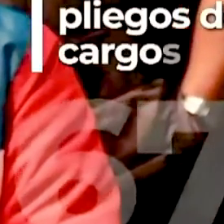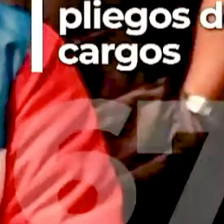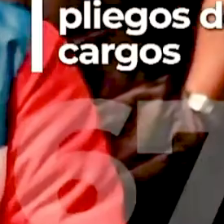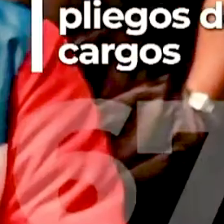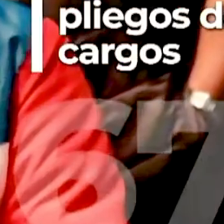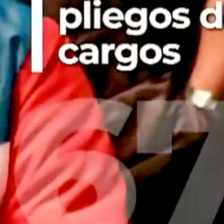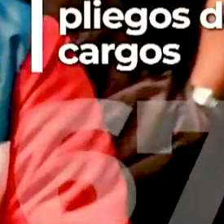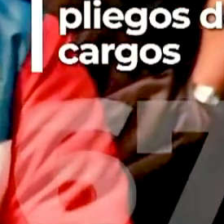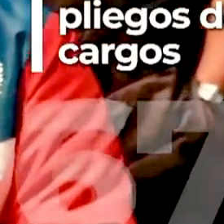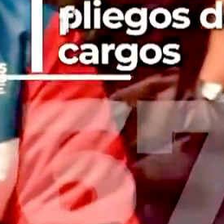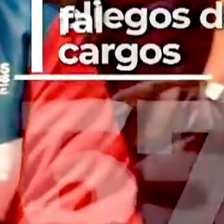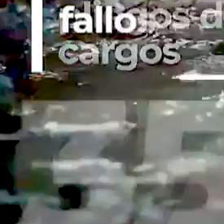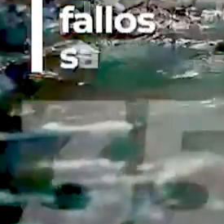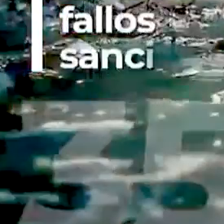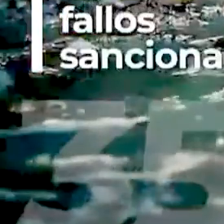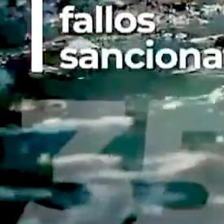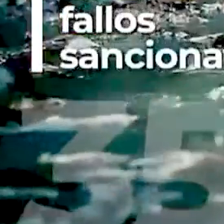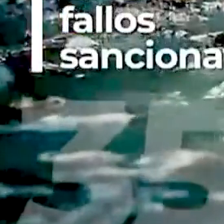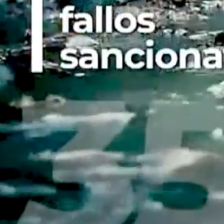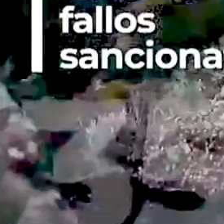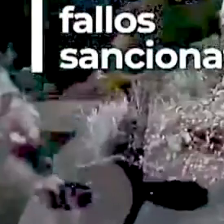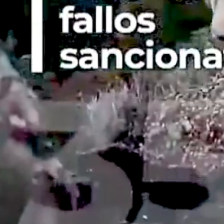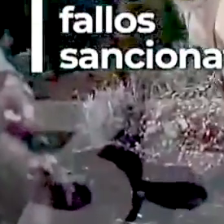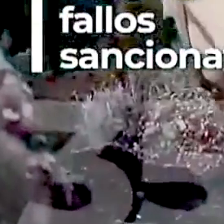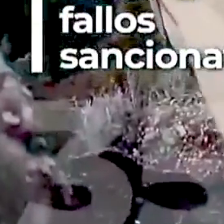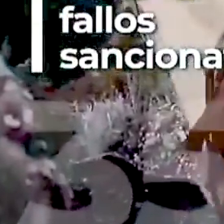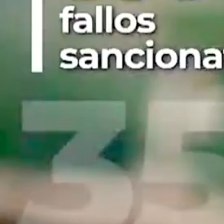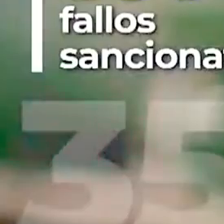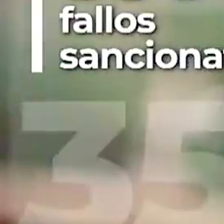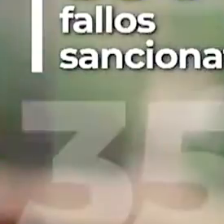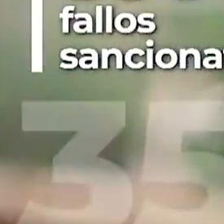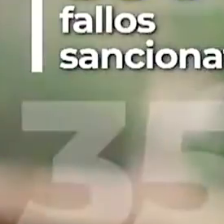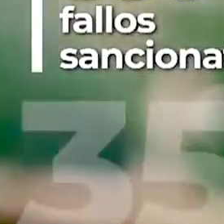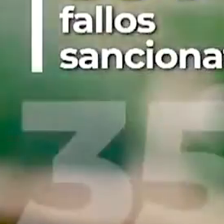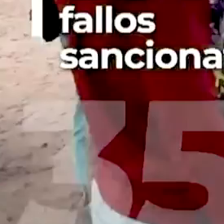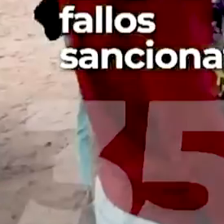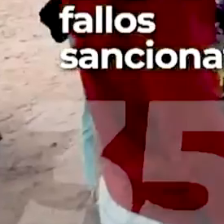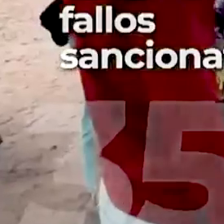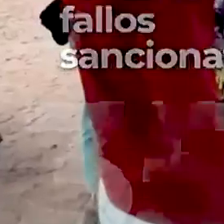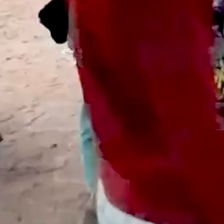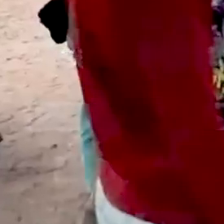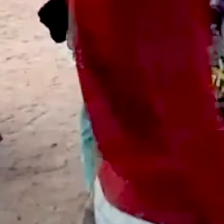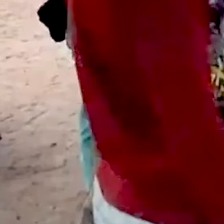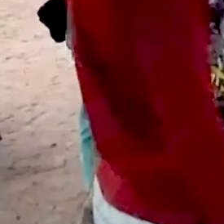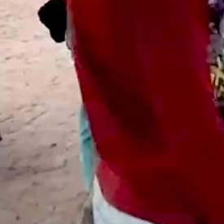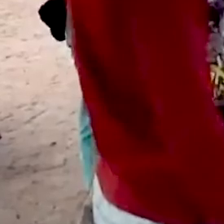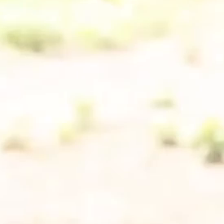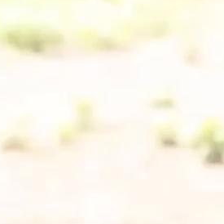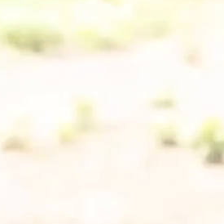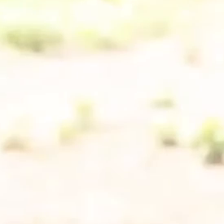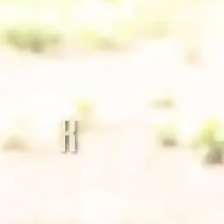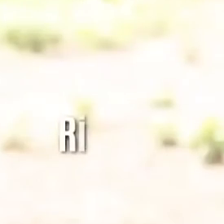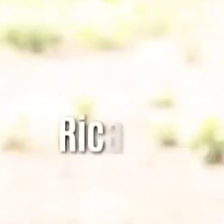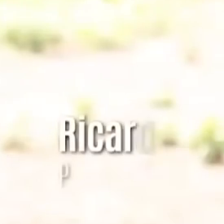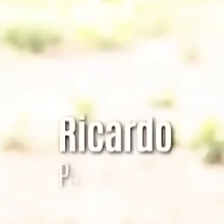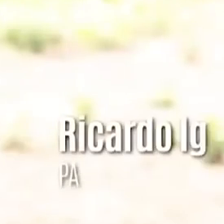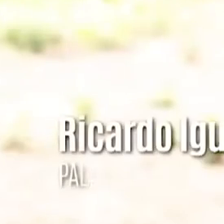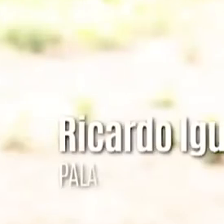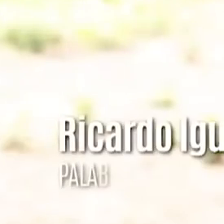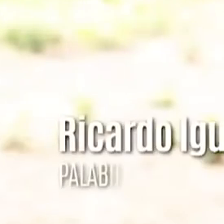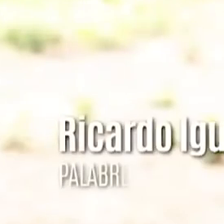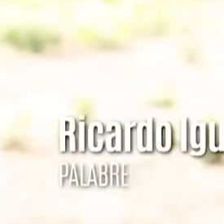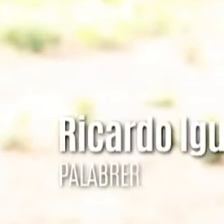formuló 678 pliegos de cargos y profirió 356 fallos sancionatorios. Gracias a la entidad